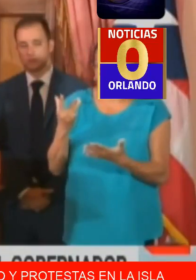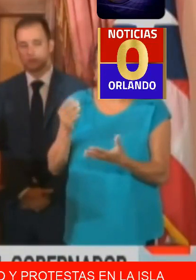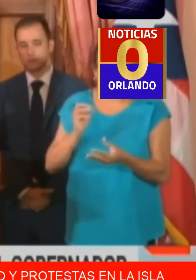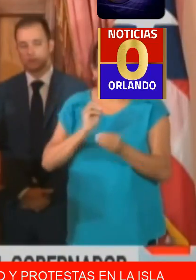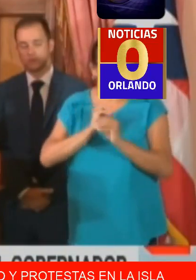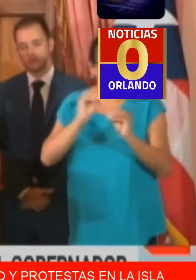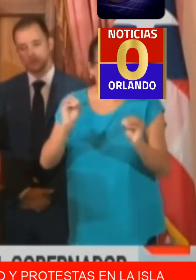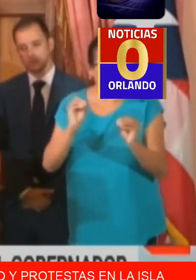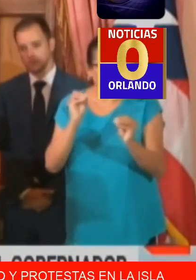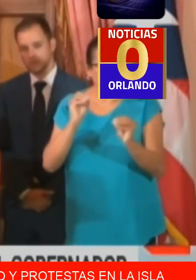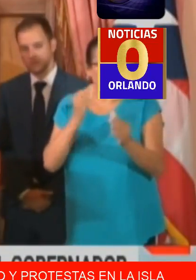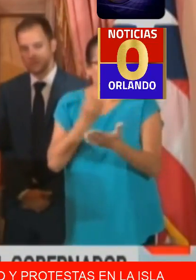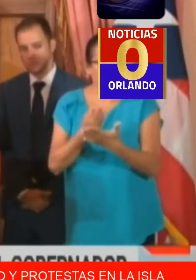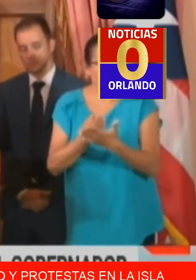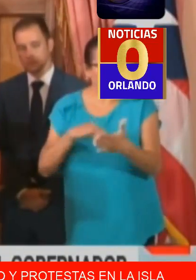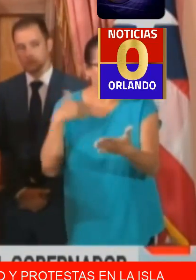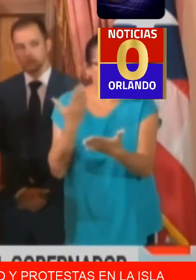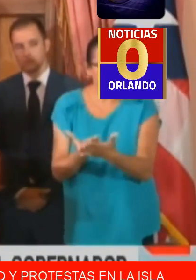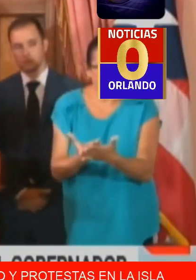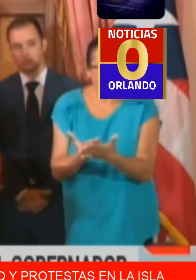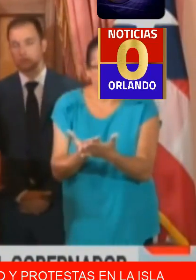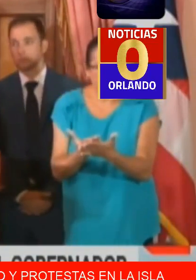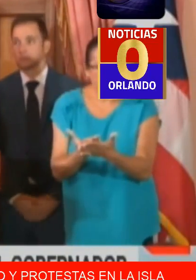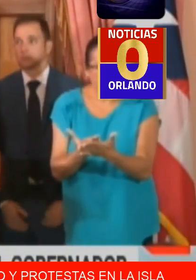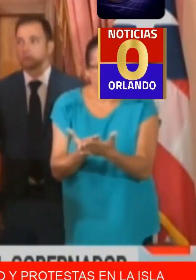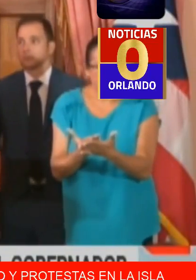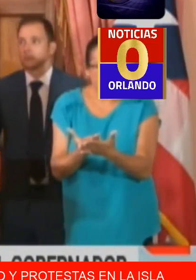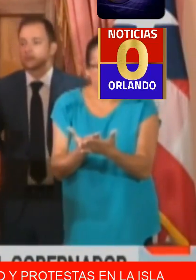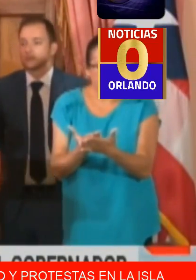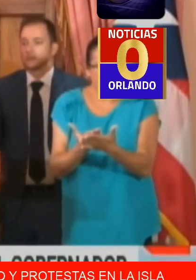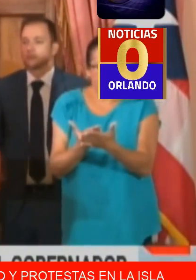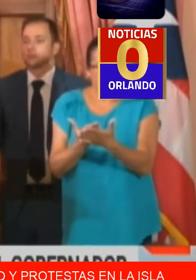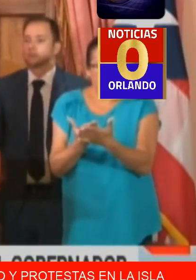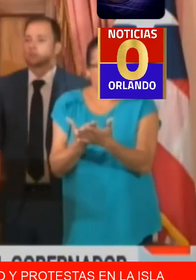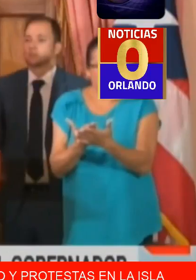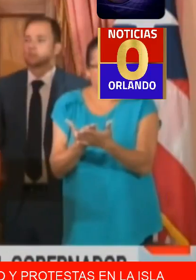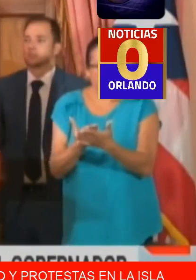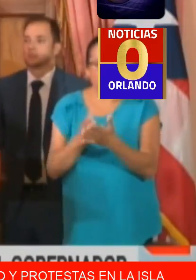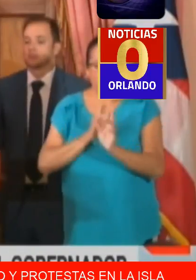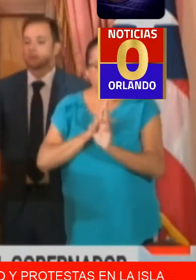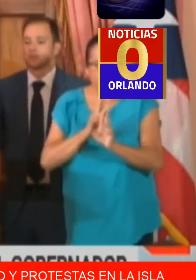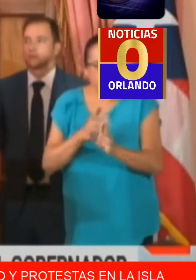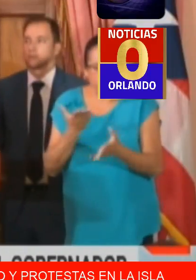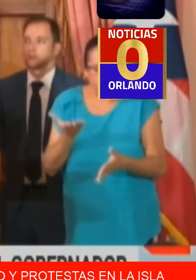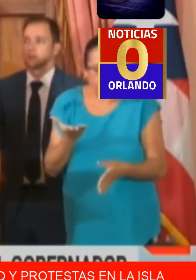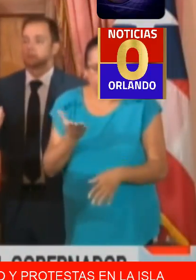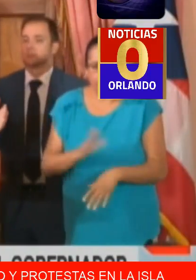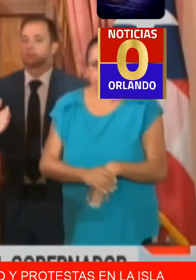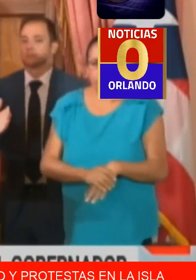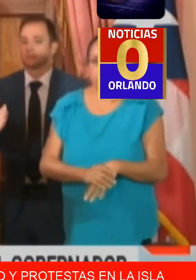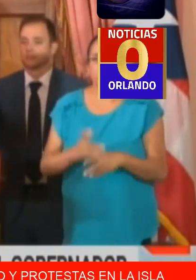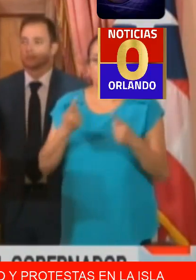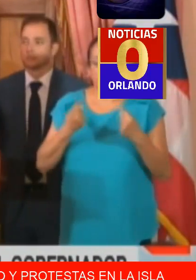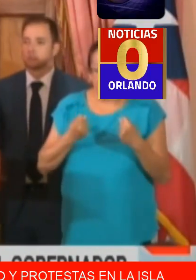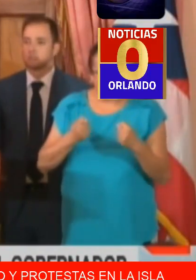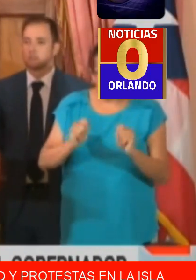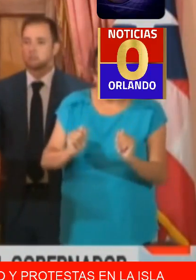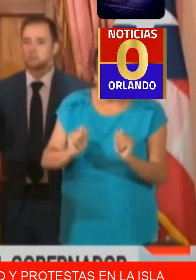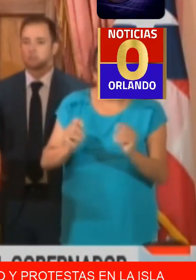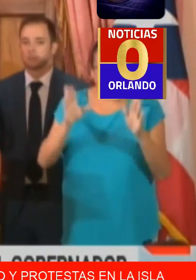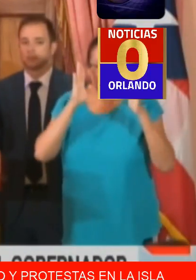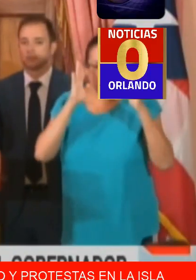sea paralizado por el presidente? Eso es lo que quisiera saber en términos a una reacción. Sí, voy a tratar de atender